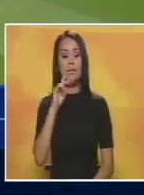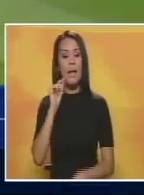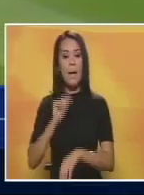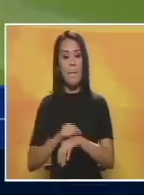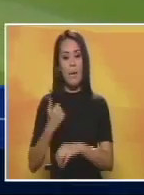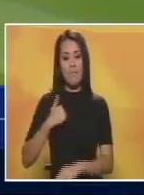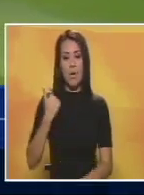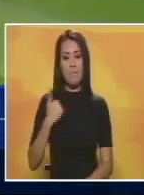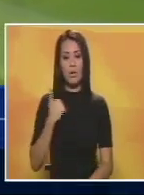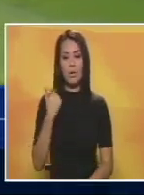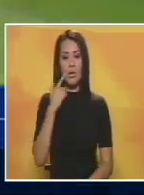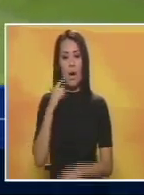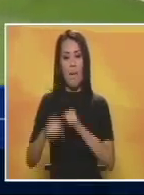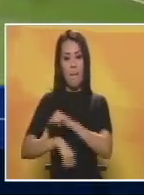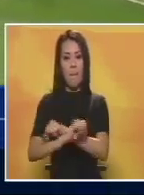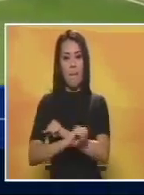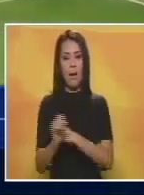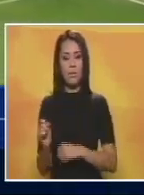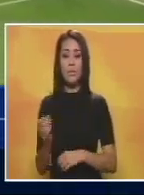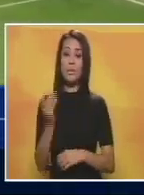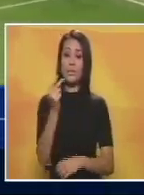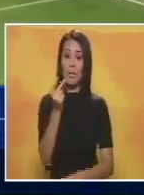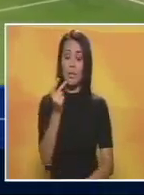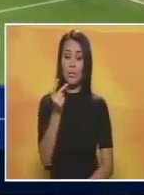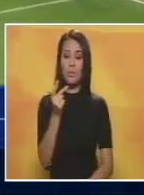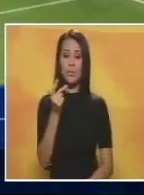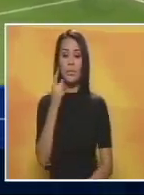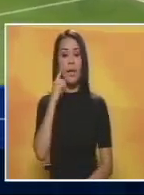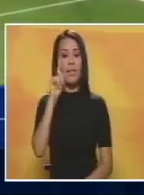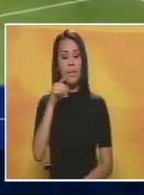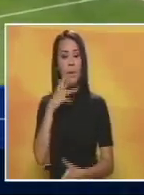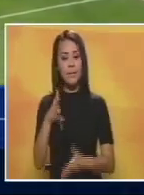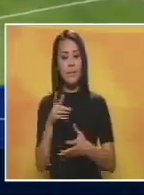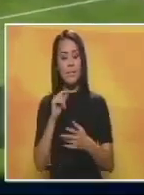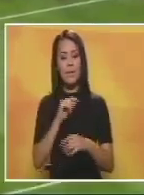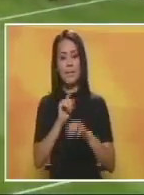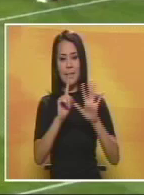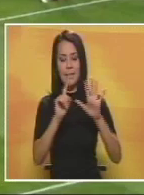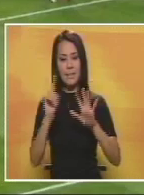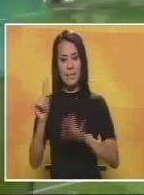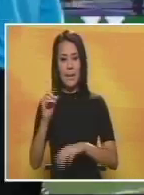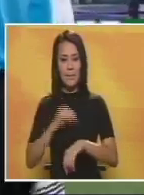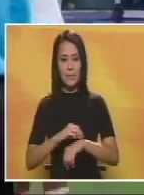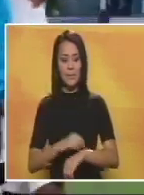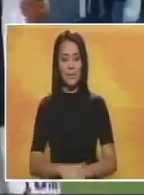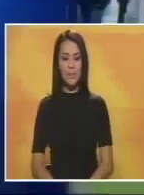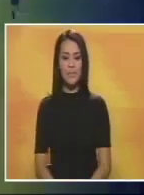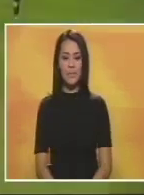rebote del portero para marcar el segundo tanto y cerró su cuota en el 66.